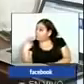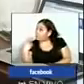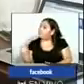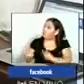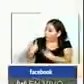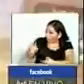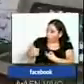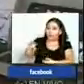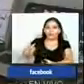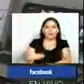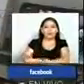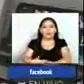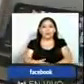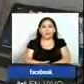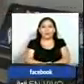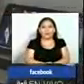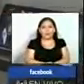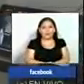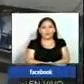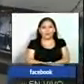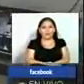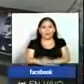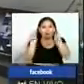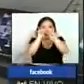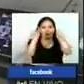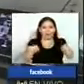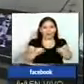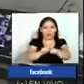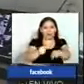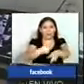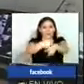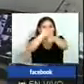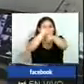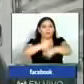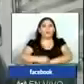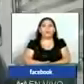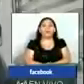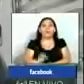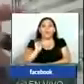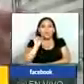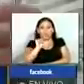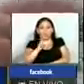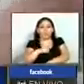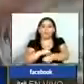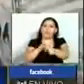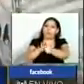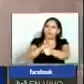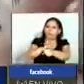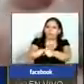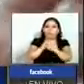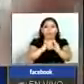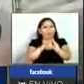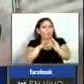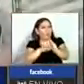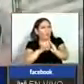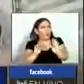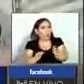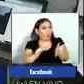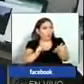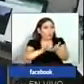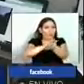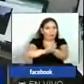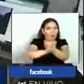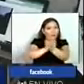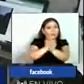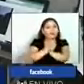preguntando Que ustedes no permitan Entrar en sus hogares Pero en medio de la pandemia Y la cuarentena ¿Cómo ha sido adaptarse